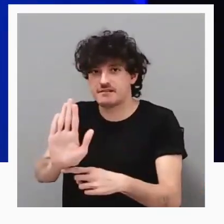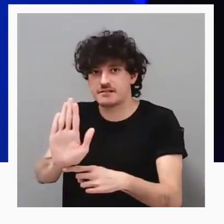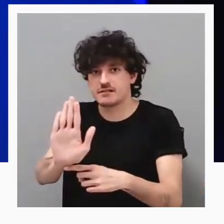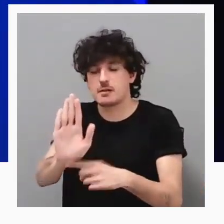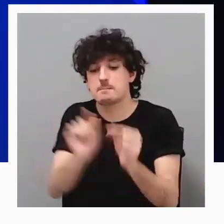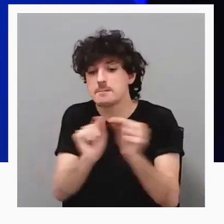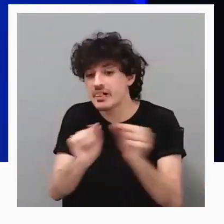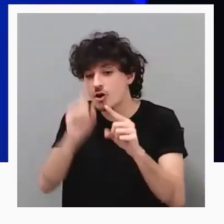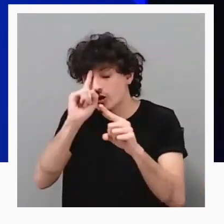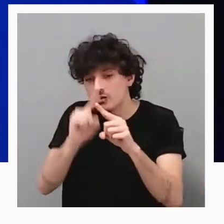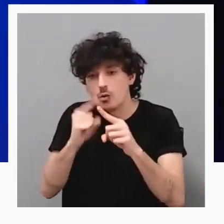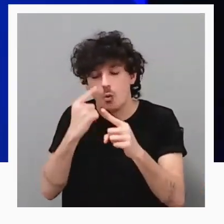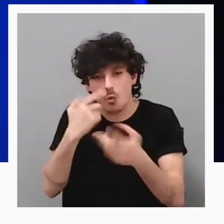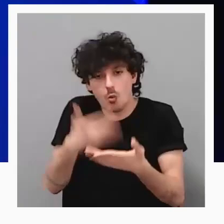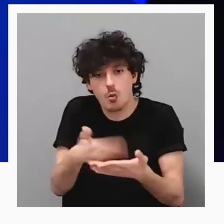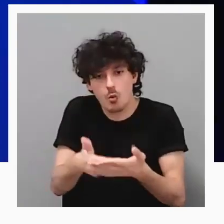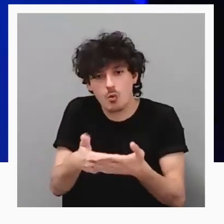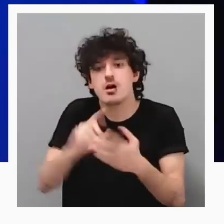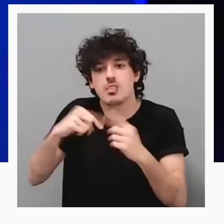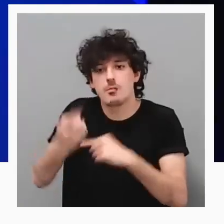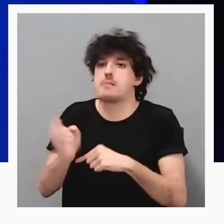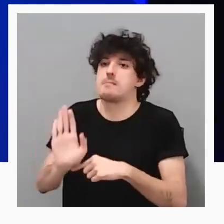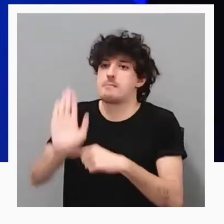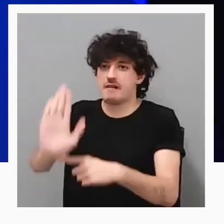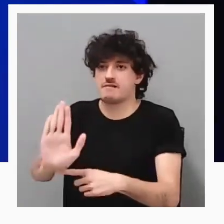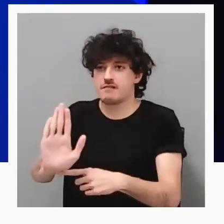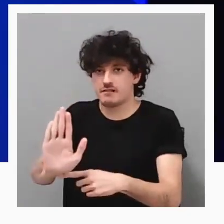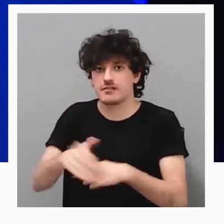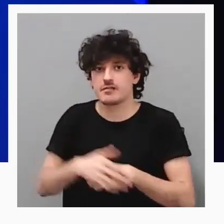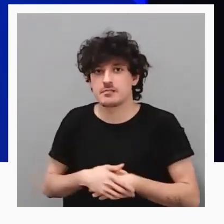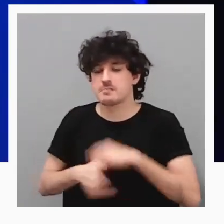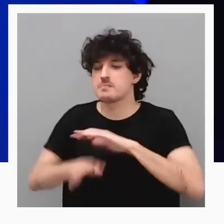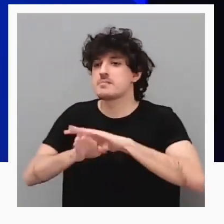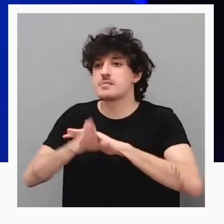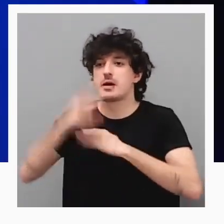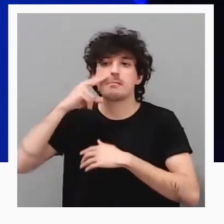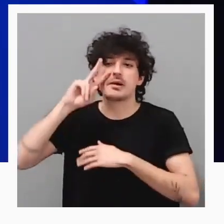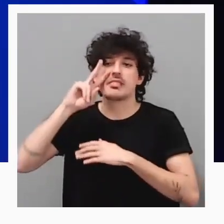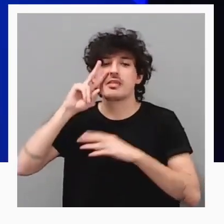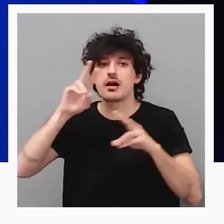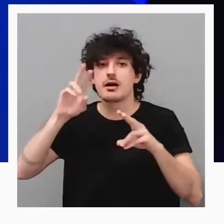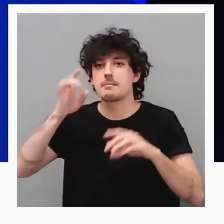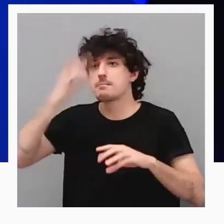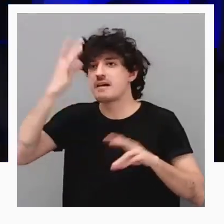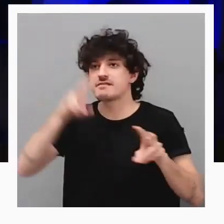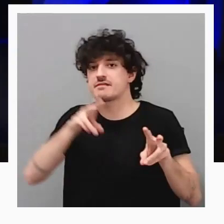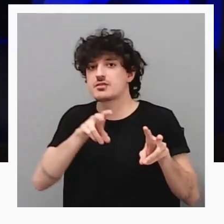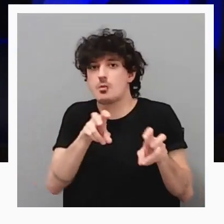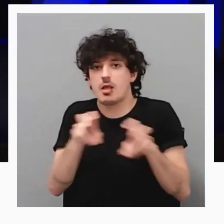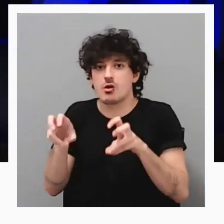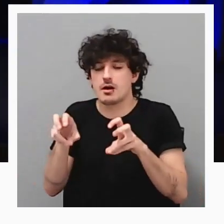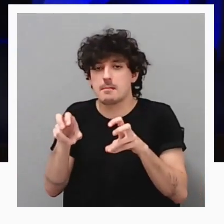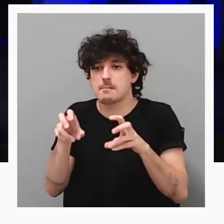y hay que mostrarlo para comunicarlo. Seguimos con experiencias innovadoras, atractivas. Gracias. Gracias,